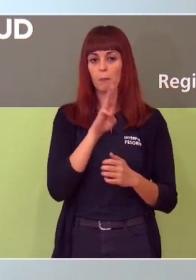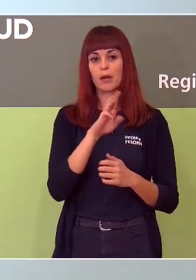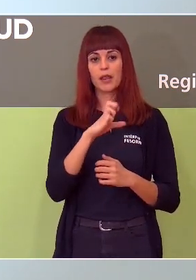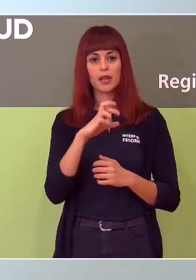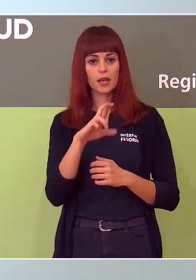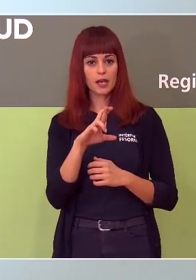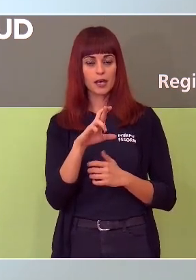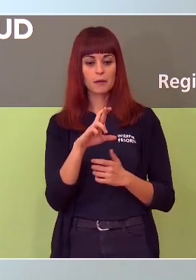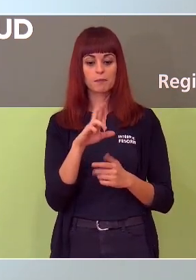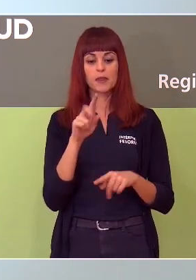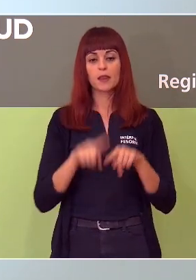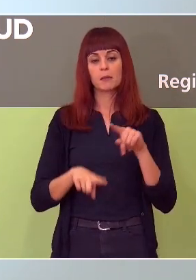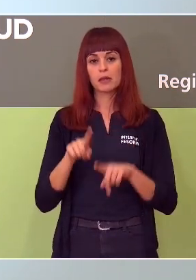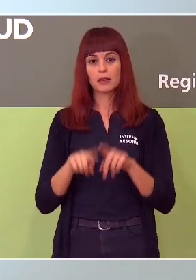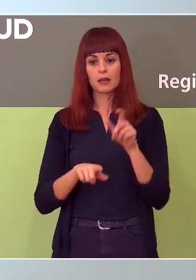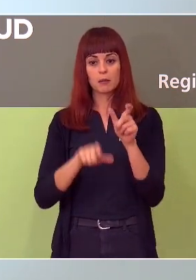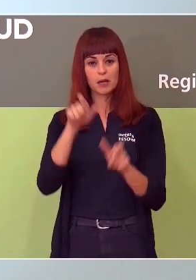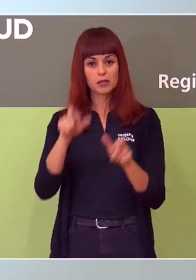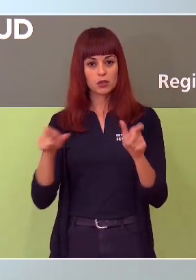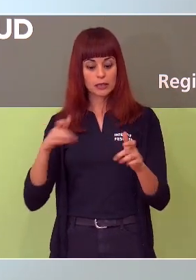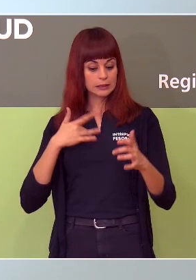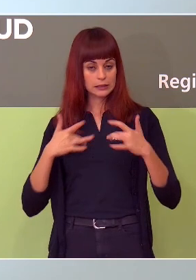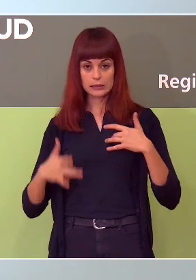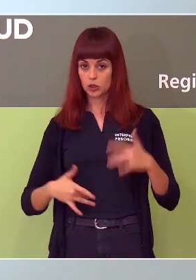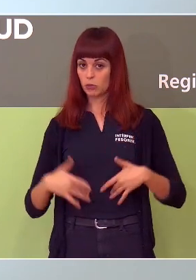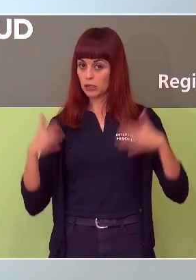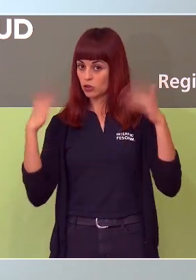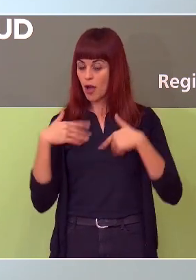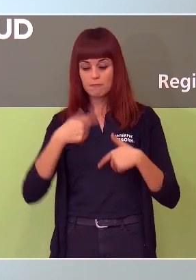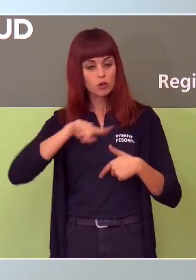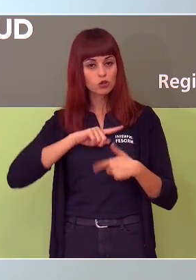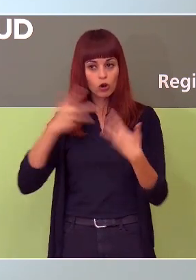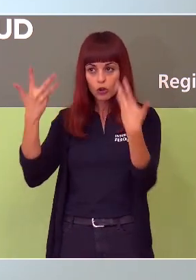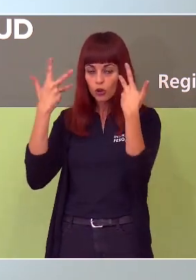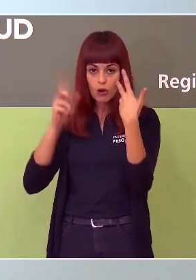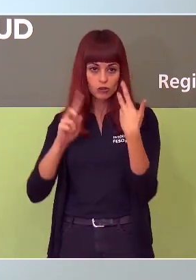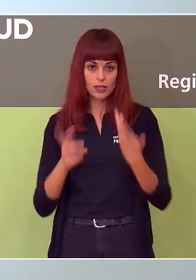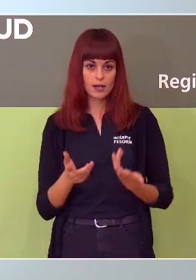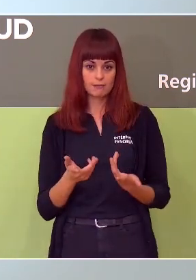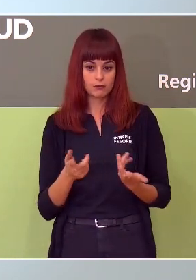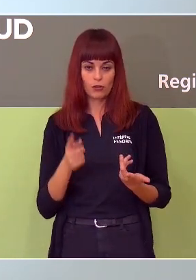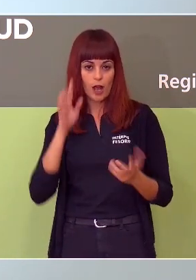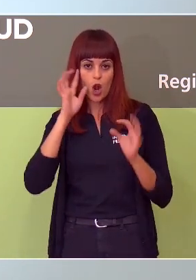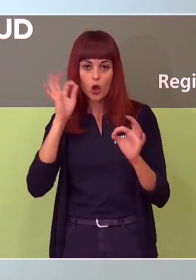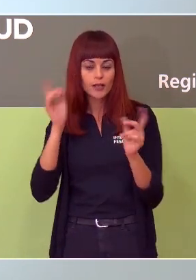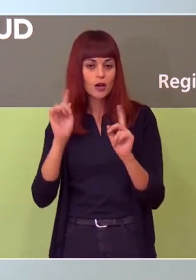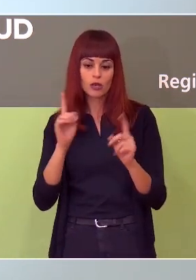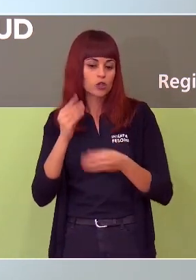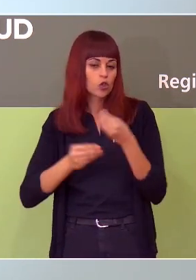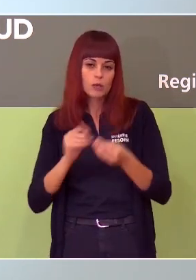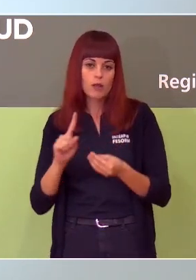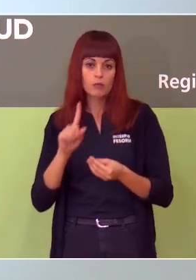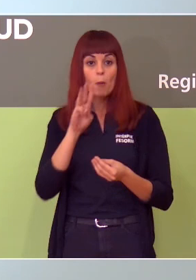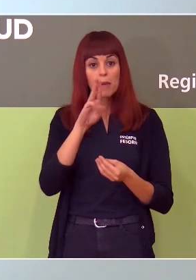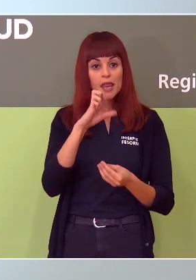manera indiscriminada a gente que que está asintomática tampoco está indicado. O sea, no tiene sentido ahora mismo y de hecho no lo está haciendo nadie. Hay que hacer